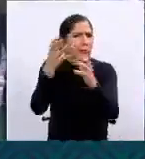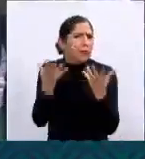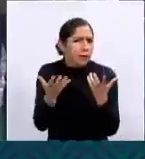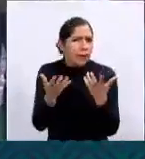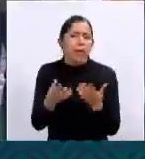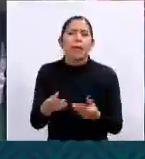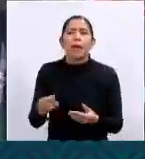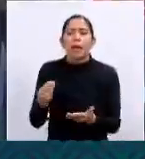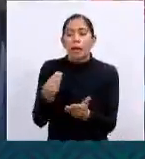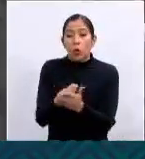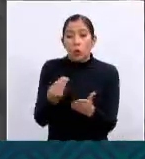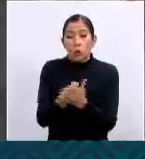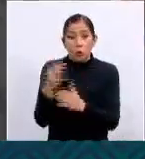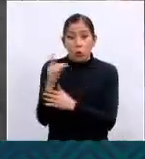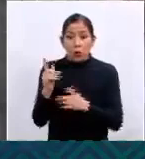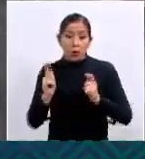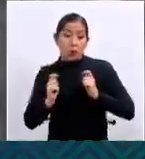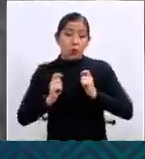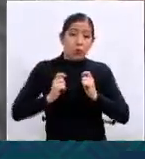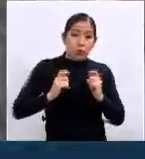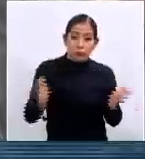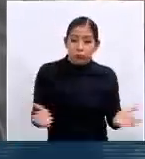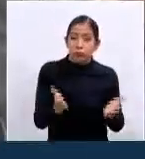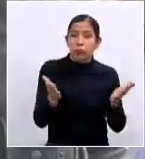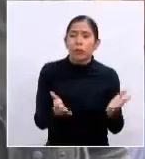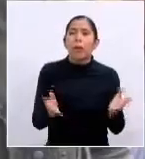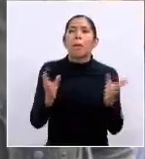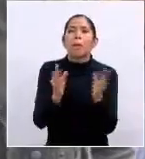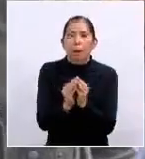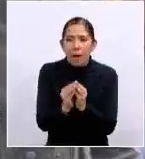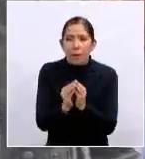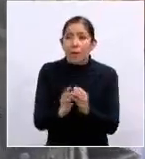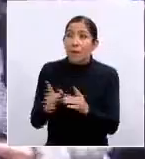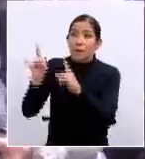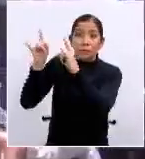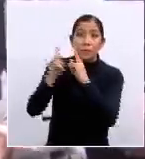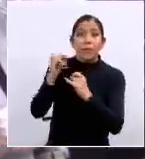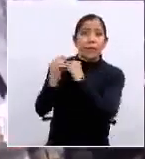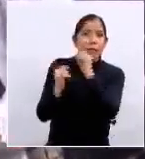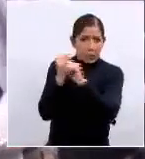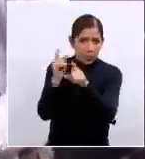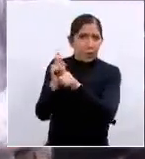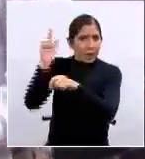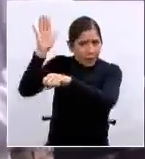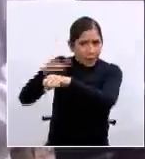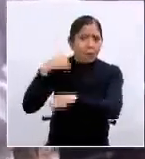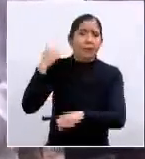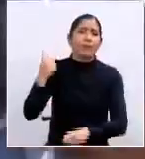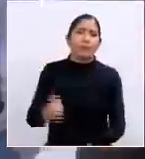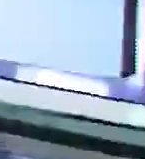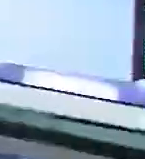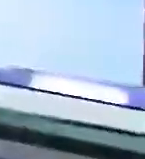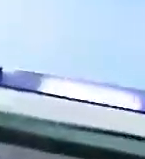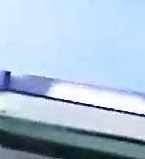continuar dinamizando no solo el turismo interno, sino trabajar en la receptividad del turismo internacional.